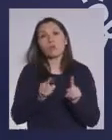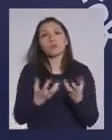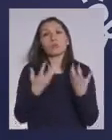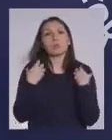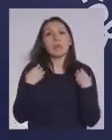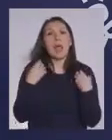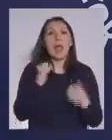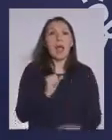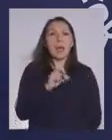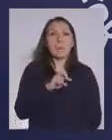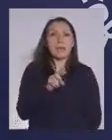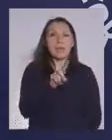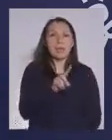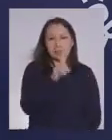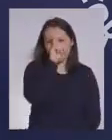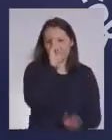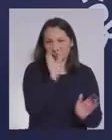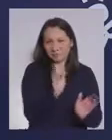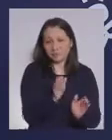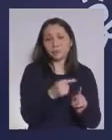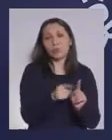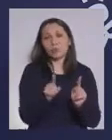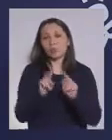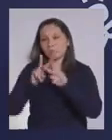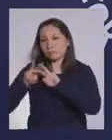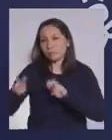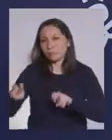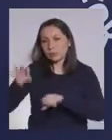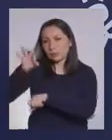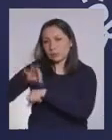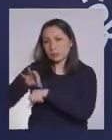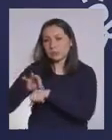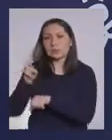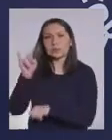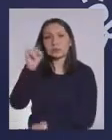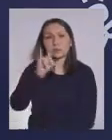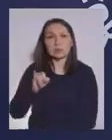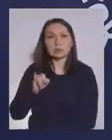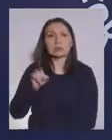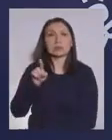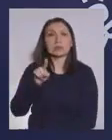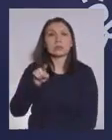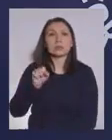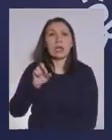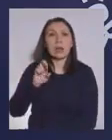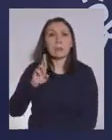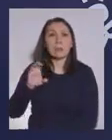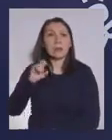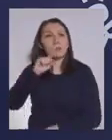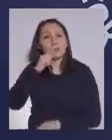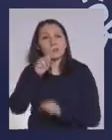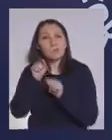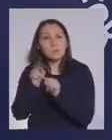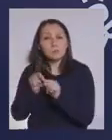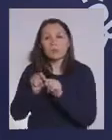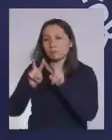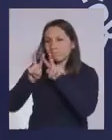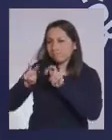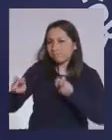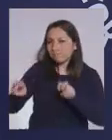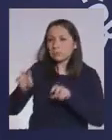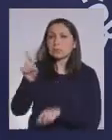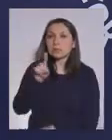bs pero realizan la investigación epidemiológica de las isapres del total de la investigación epidemiológica que